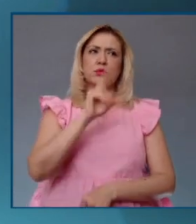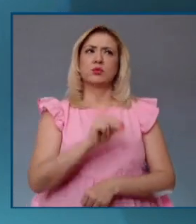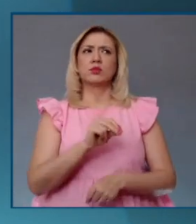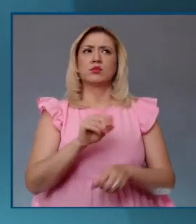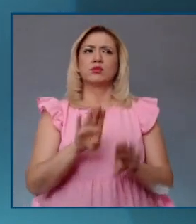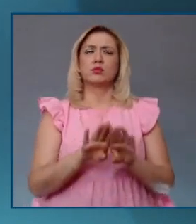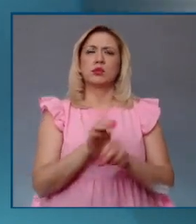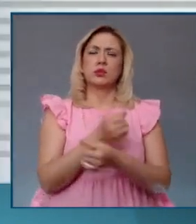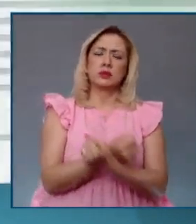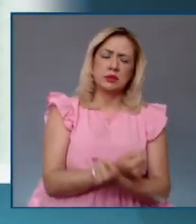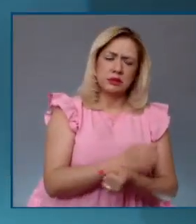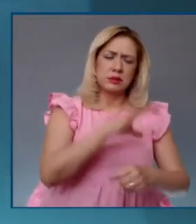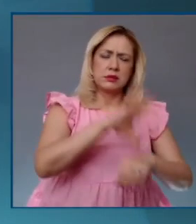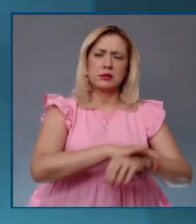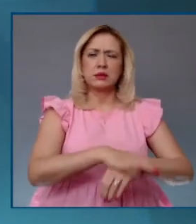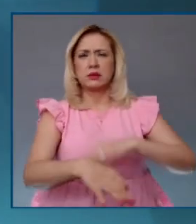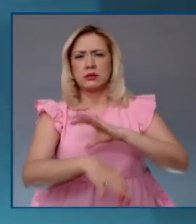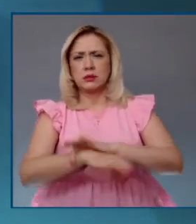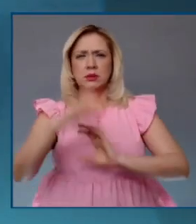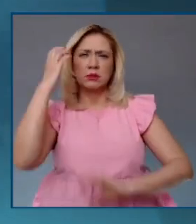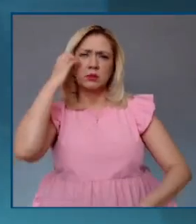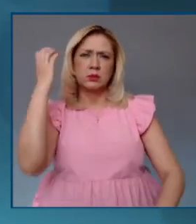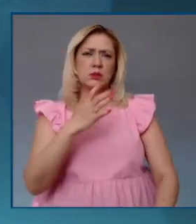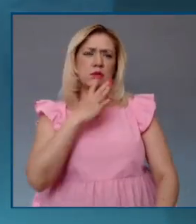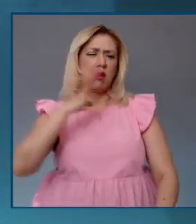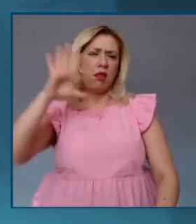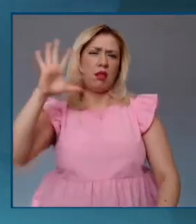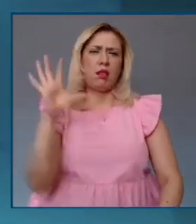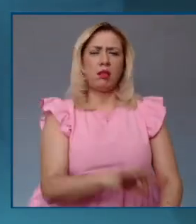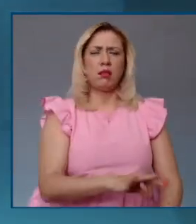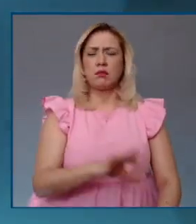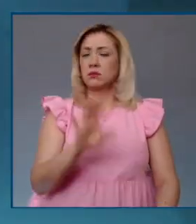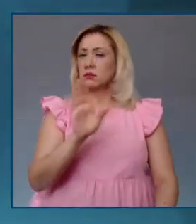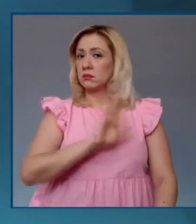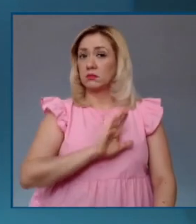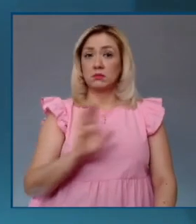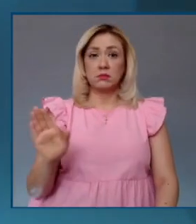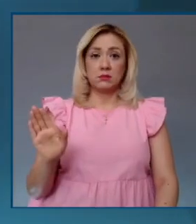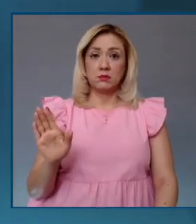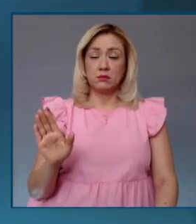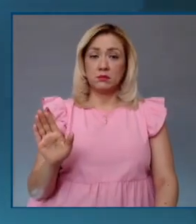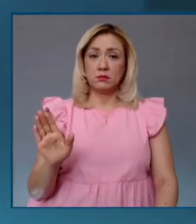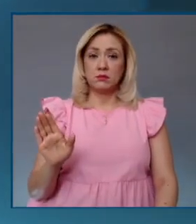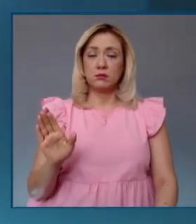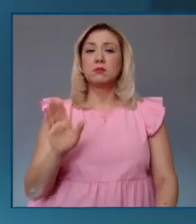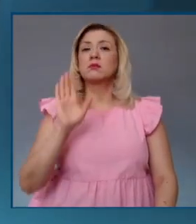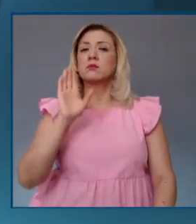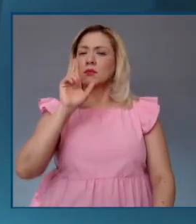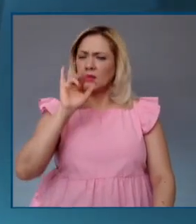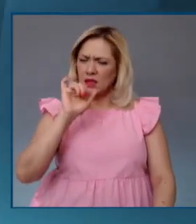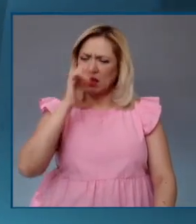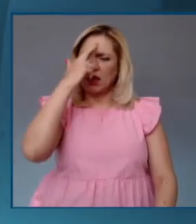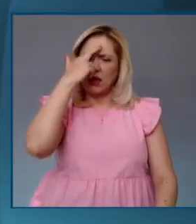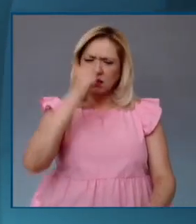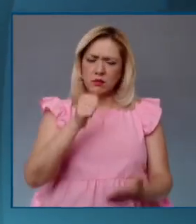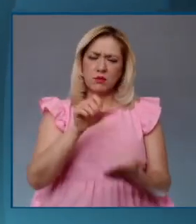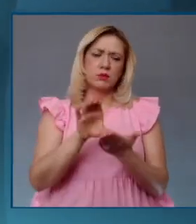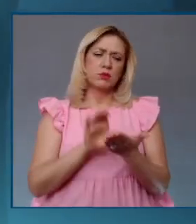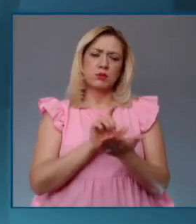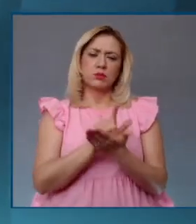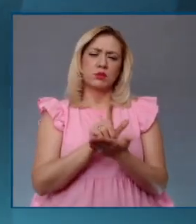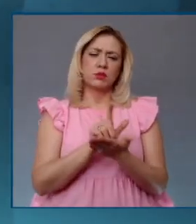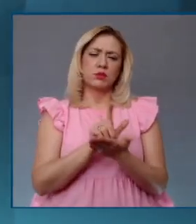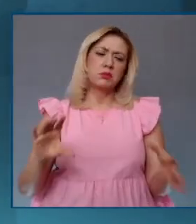tratos, penas crueles, inhumanas o degradantes. Si bien no posee un carácter vinculante, es un instrumento relevante para conocer las